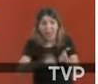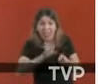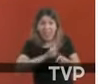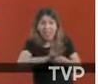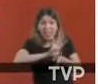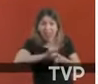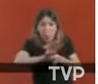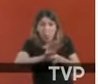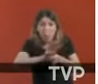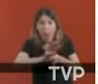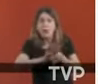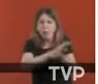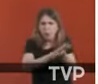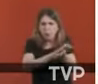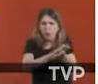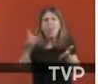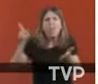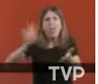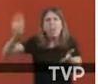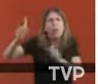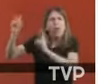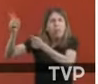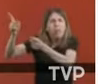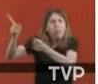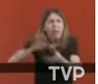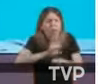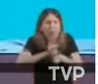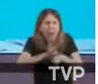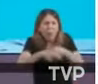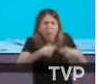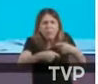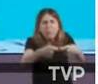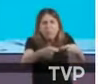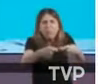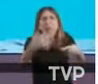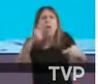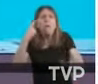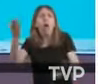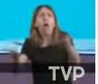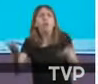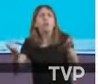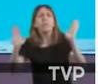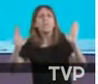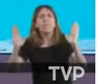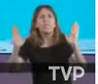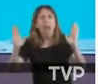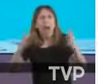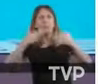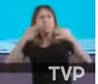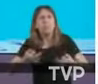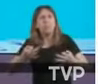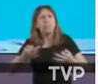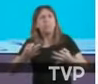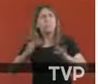Primero la deuda interna. Y la otra sigue el camino. Y debe hacerse con justicia, verdad,